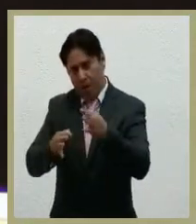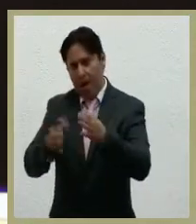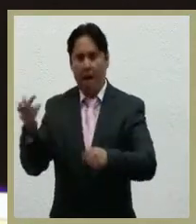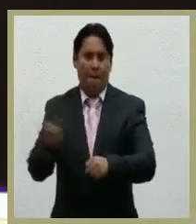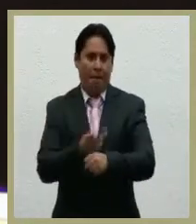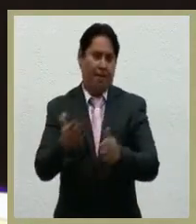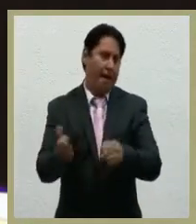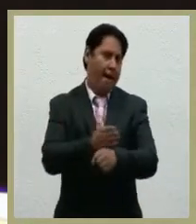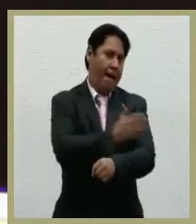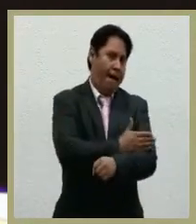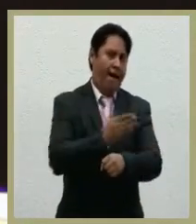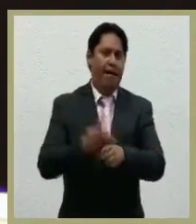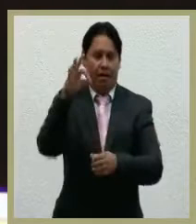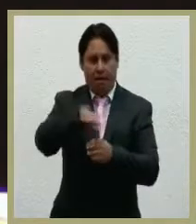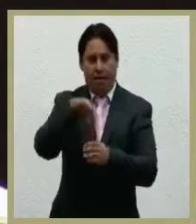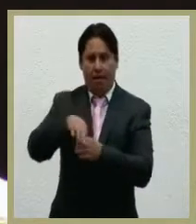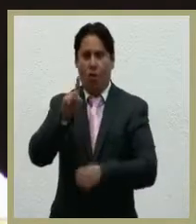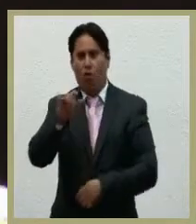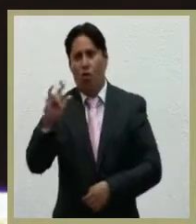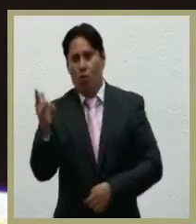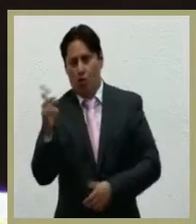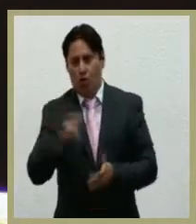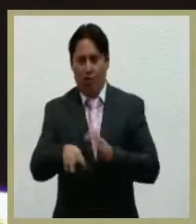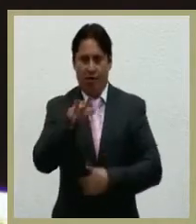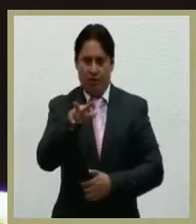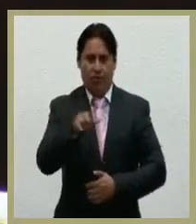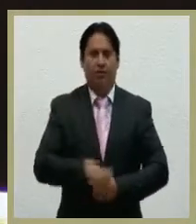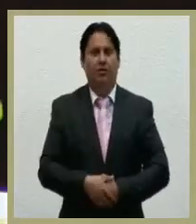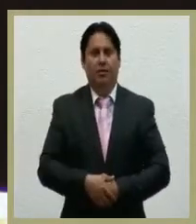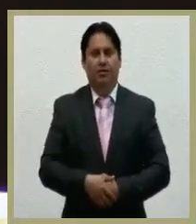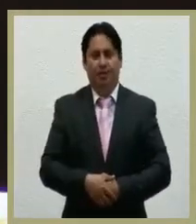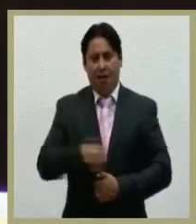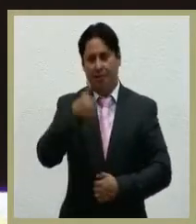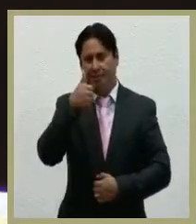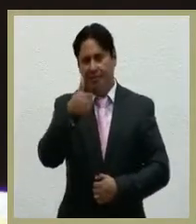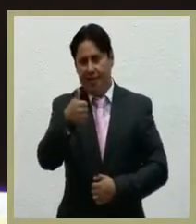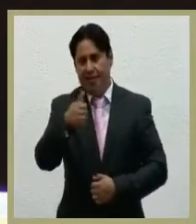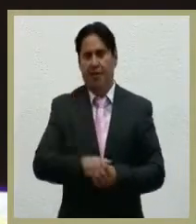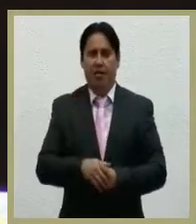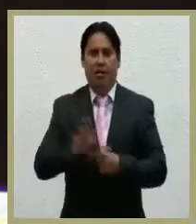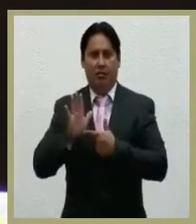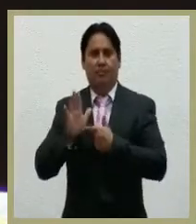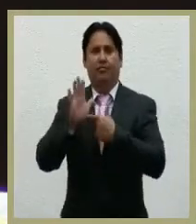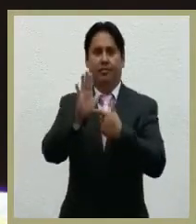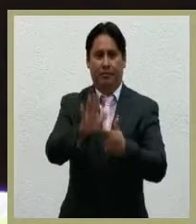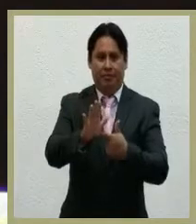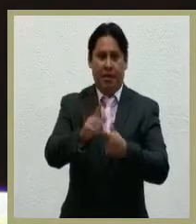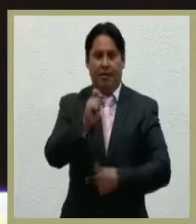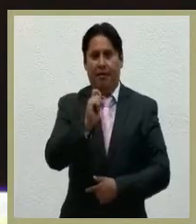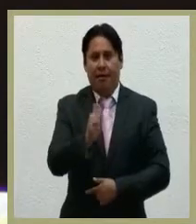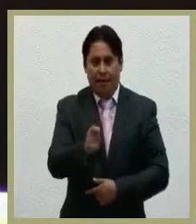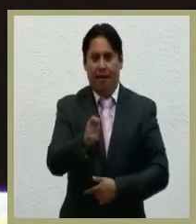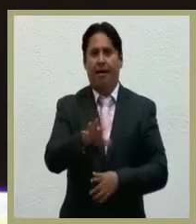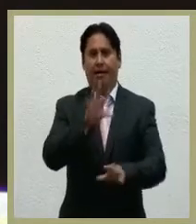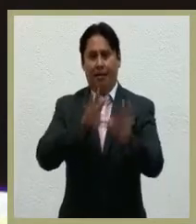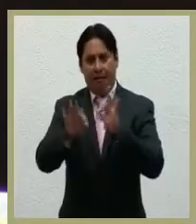jornada electoral del 1 de julio de 2018. 6. propuesta para designar consejos municipales en